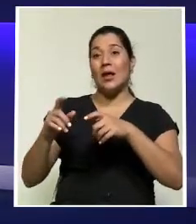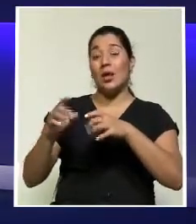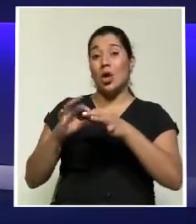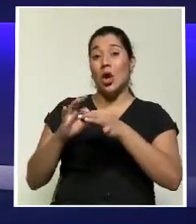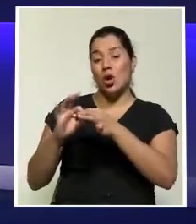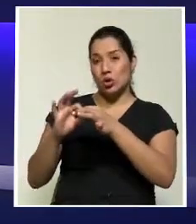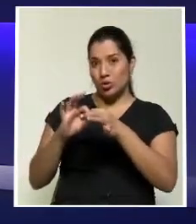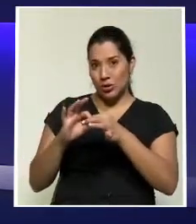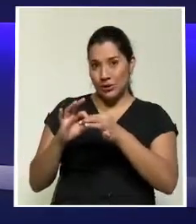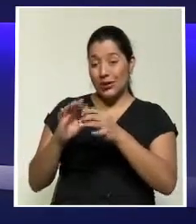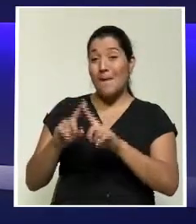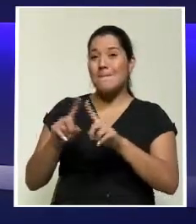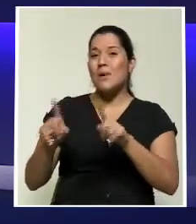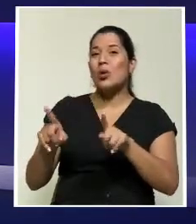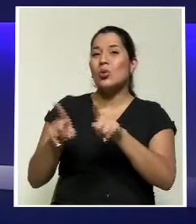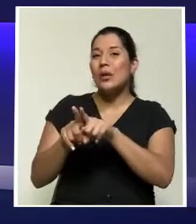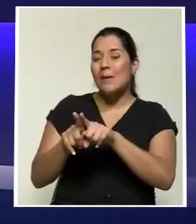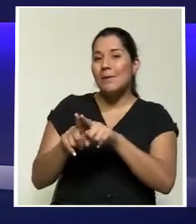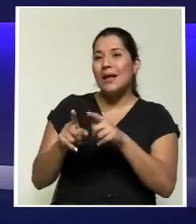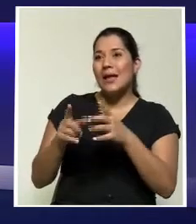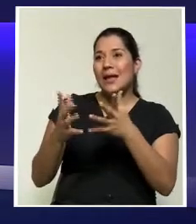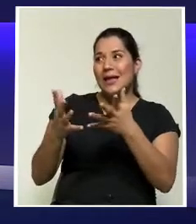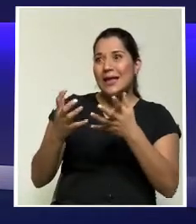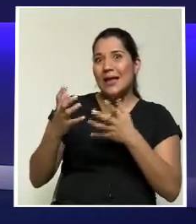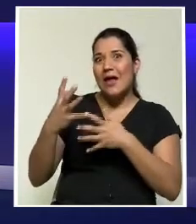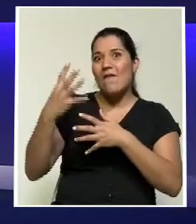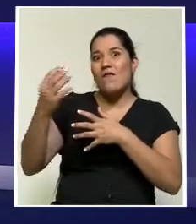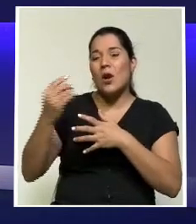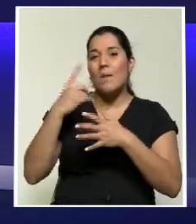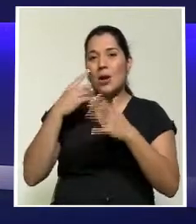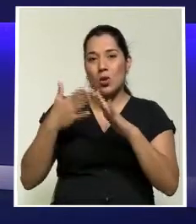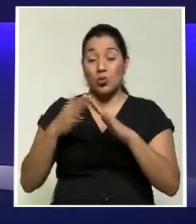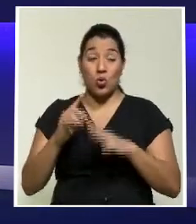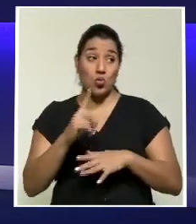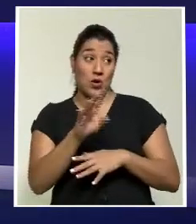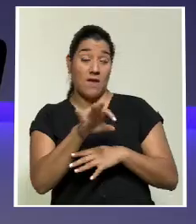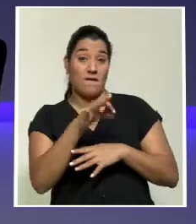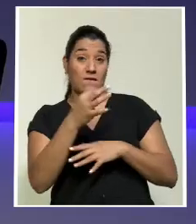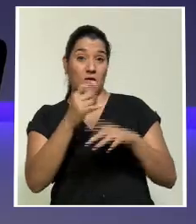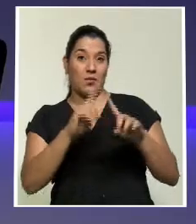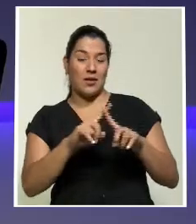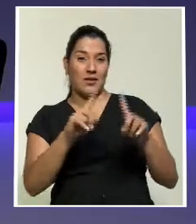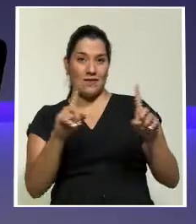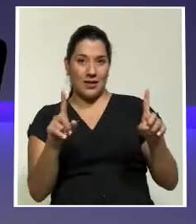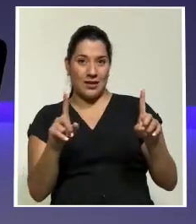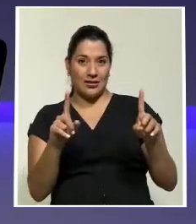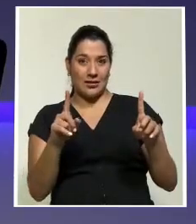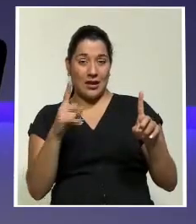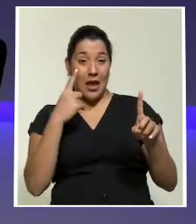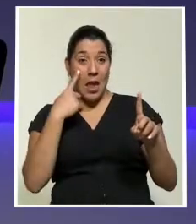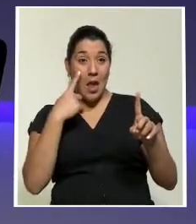que también que buscan hacia afuera, hacia las comunidades, ¿verdad? Una forma diferente de transar, de sí, hacer